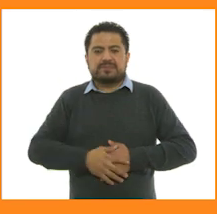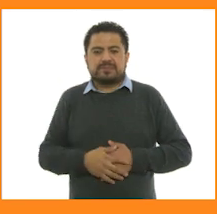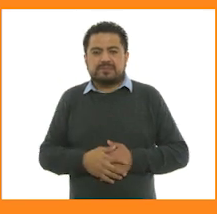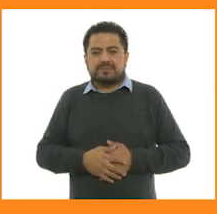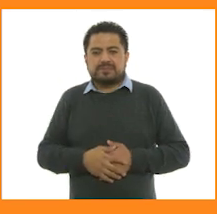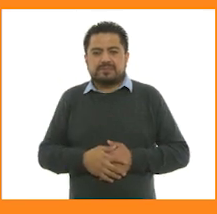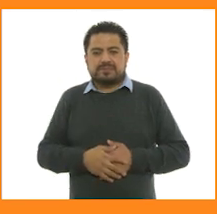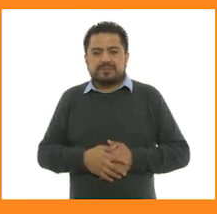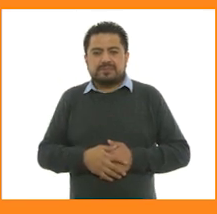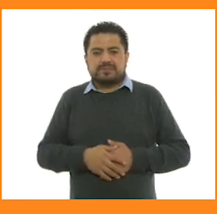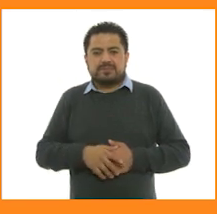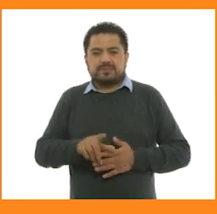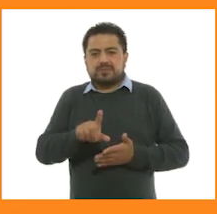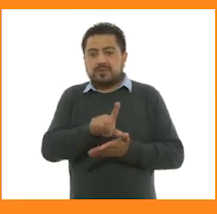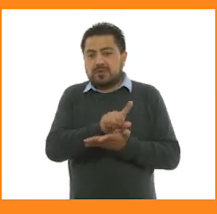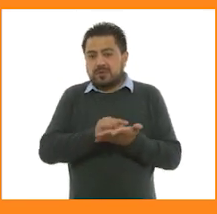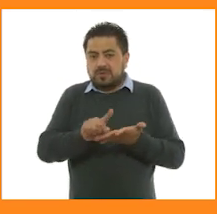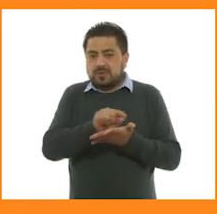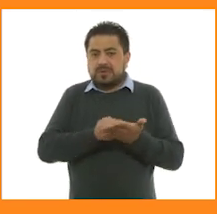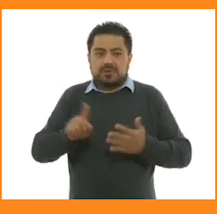@cepmx. Twitter